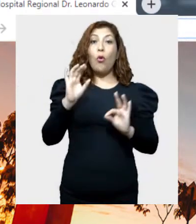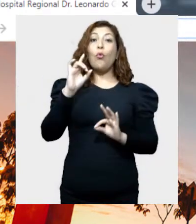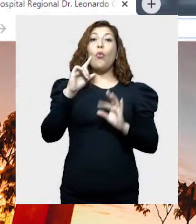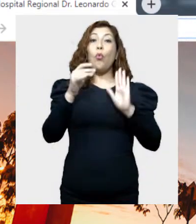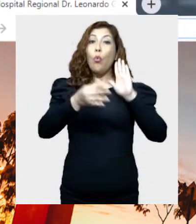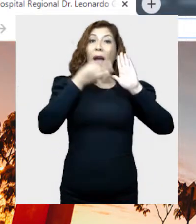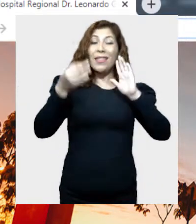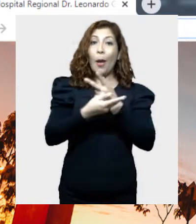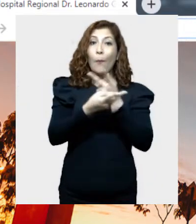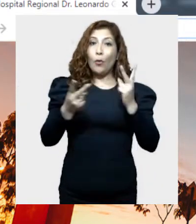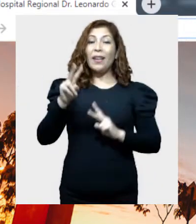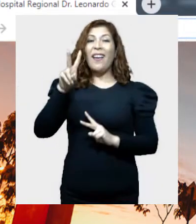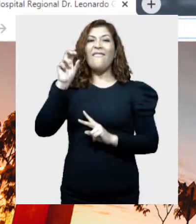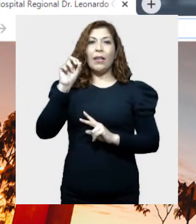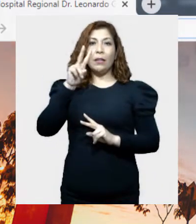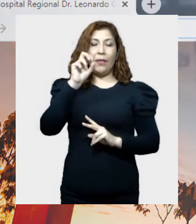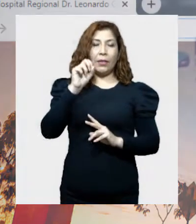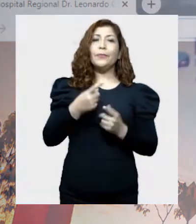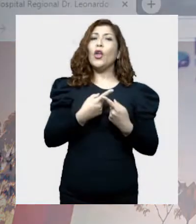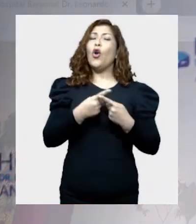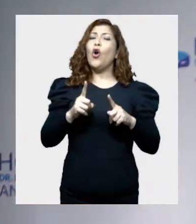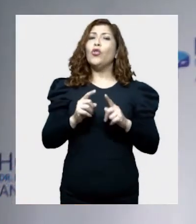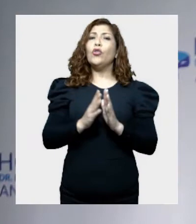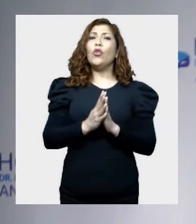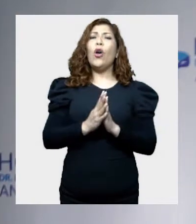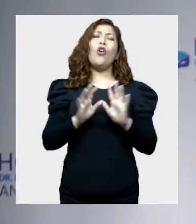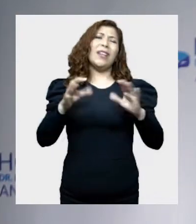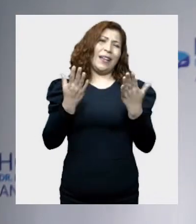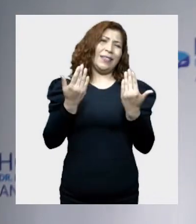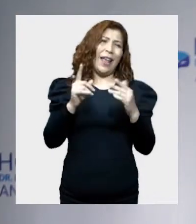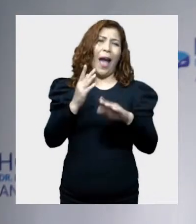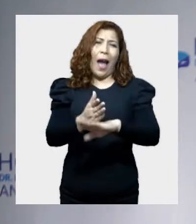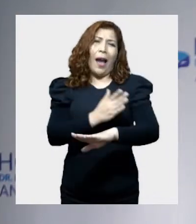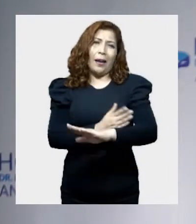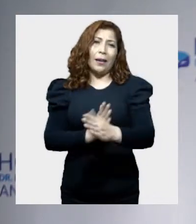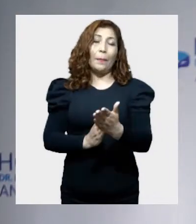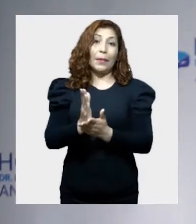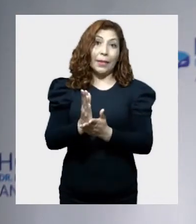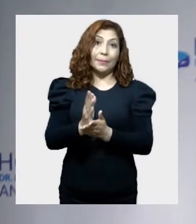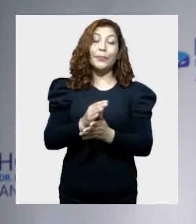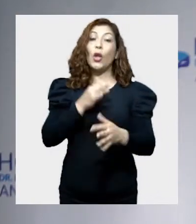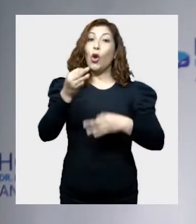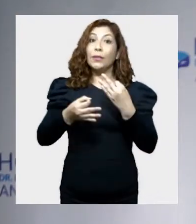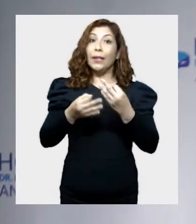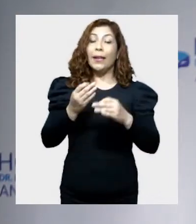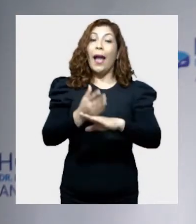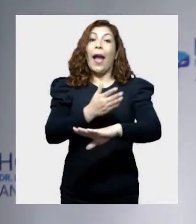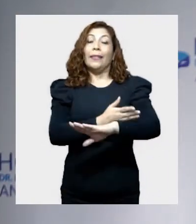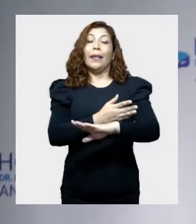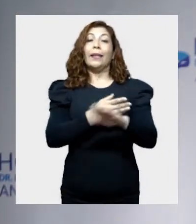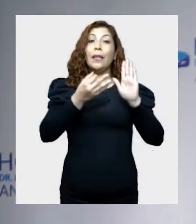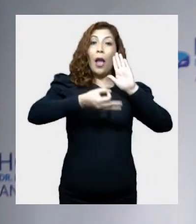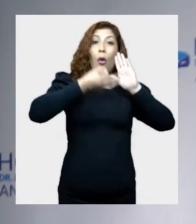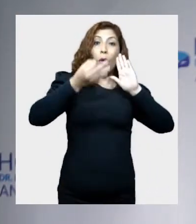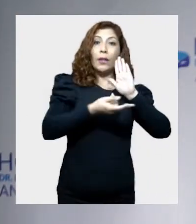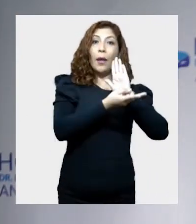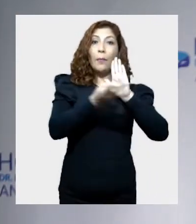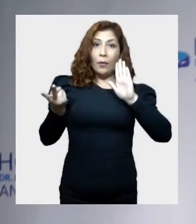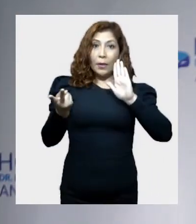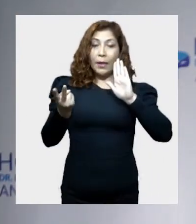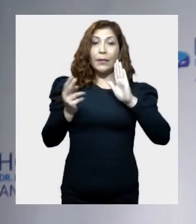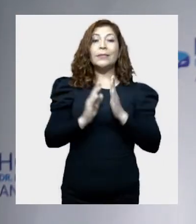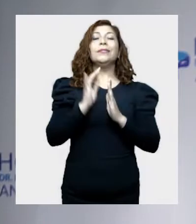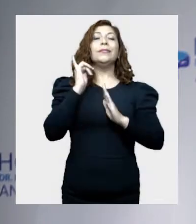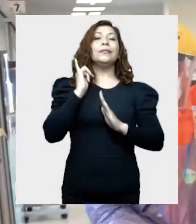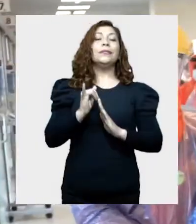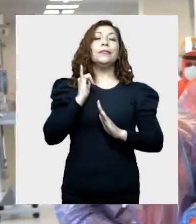2020. Otro alcance necesario antes de entrar en materia es adelantarles que esta cuenta pública está cruzada en todo